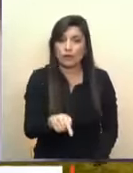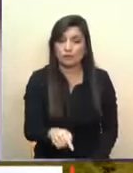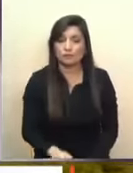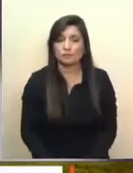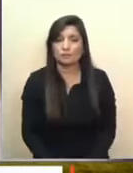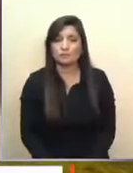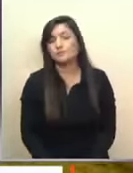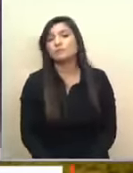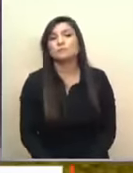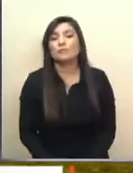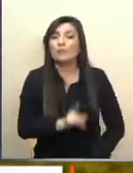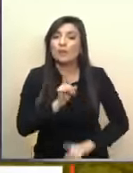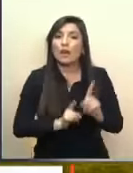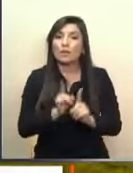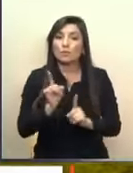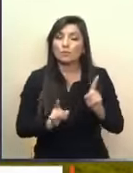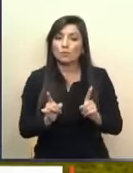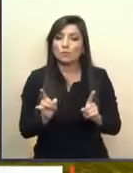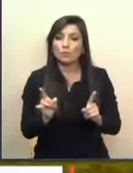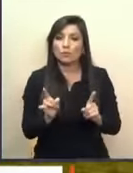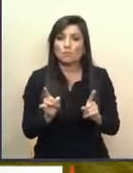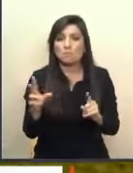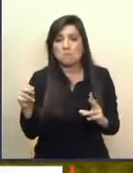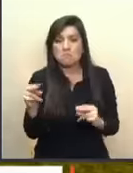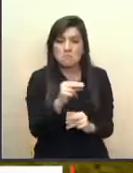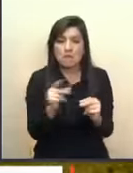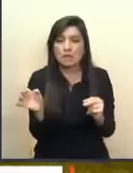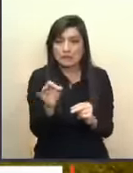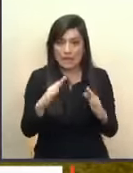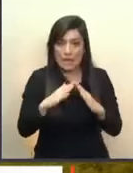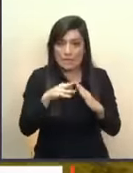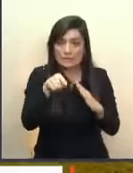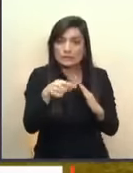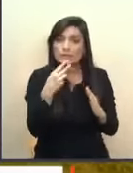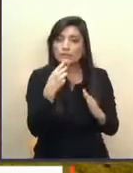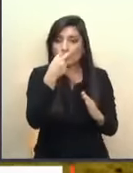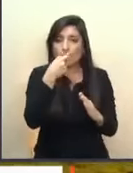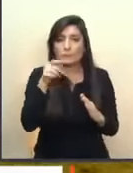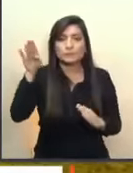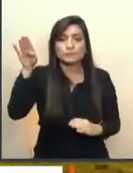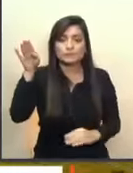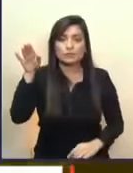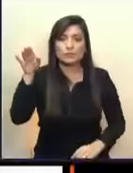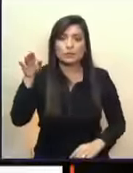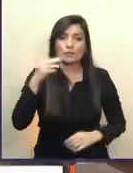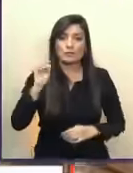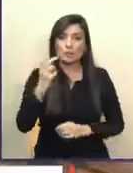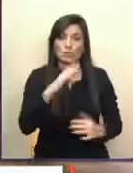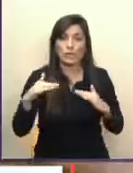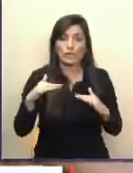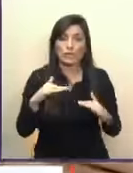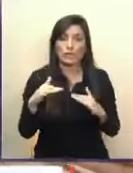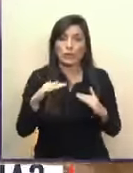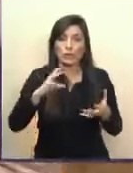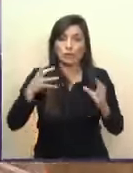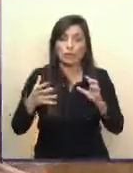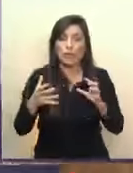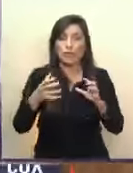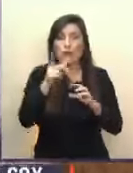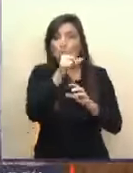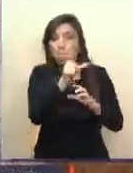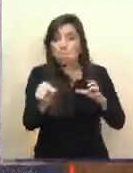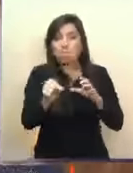Algunas versiones señalan que en esta casa habría vivido Adolf Hitler tras escaparse después de la Segunda Guerra Mundial en submarino. Hoy